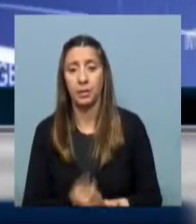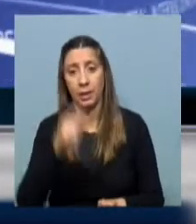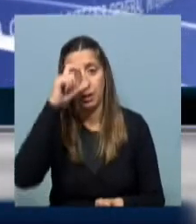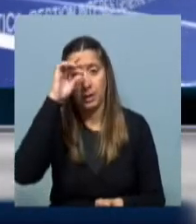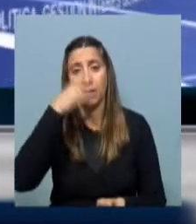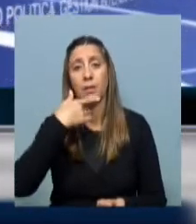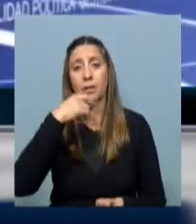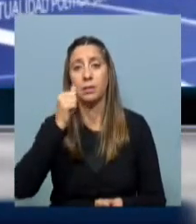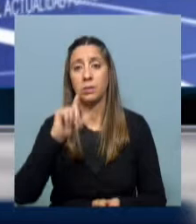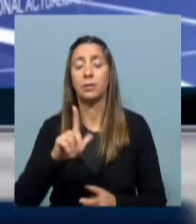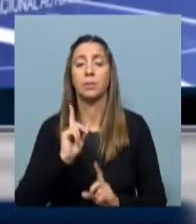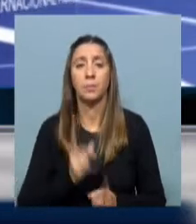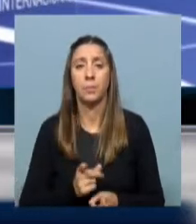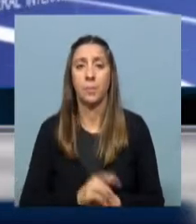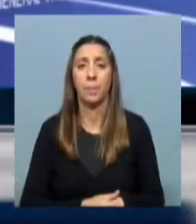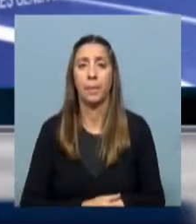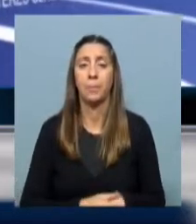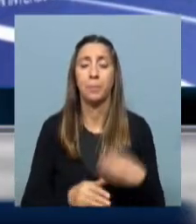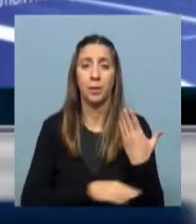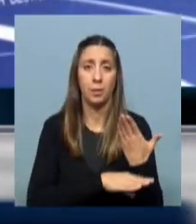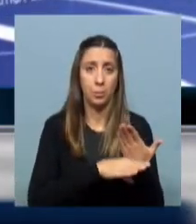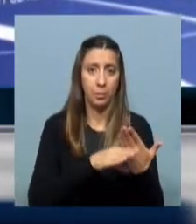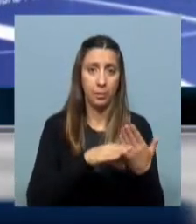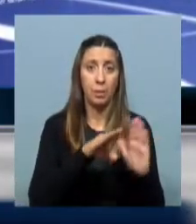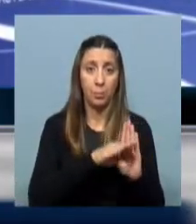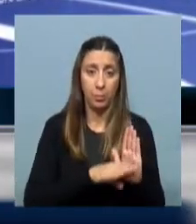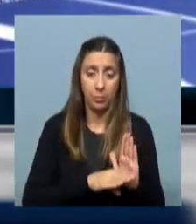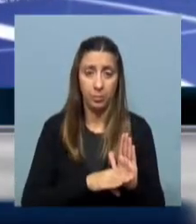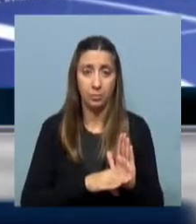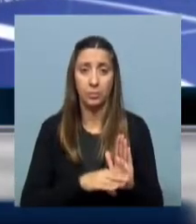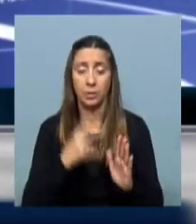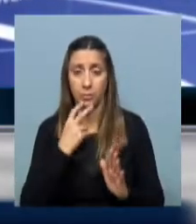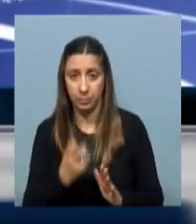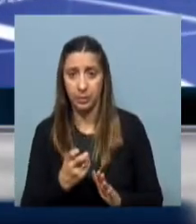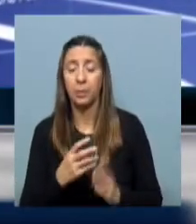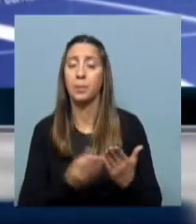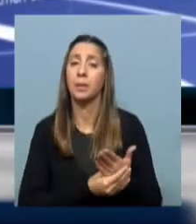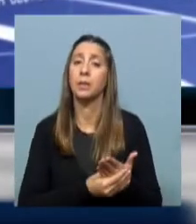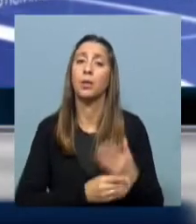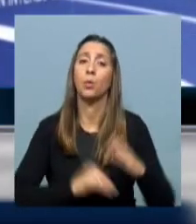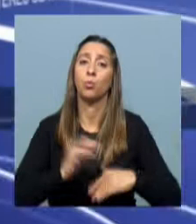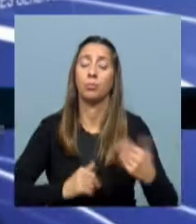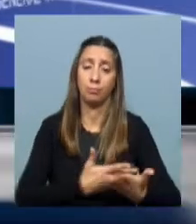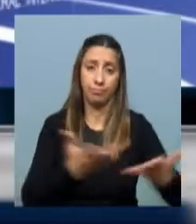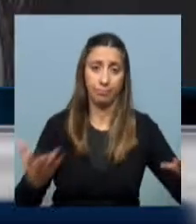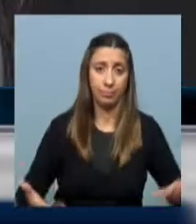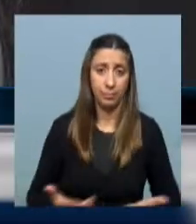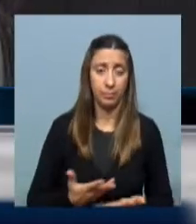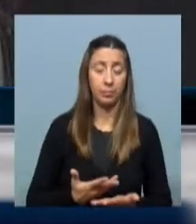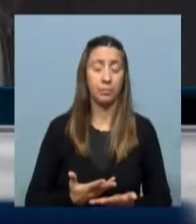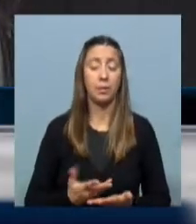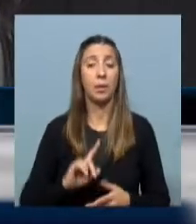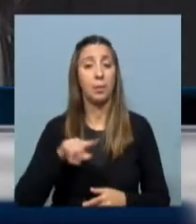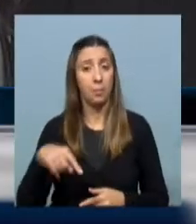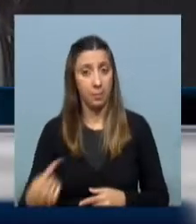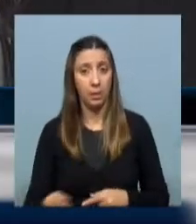Edesal, estuvo trabajando su programa de infraestructura eléctrica del Ministerio de Obras Públicas. Así que bueno,